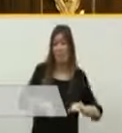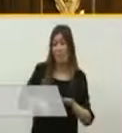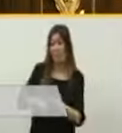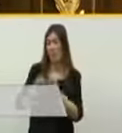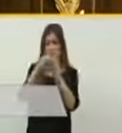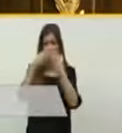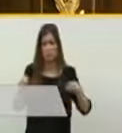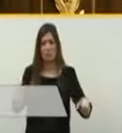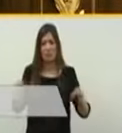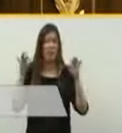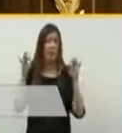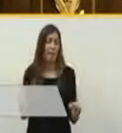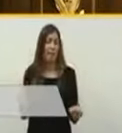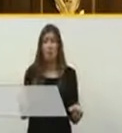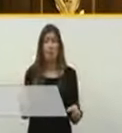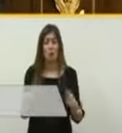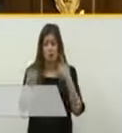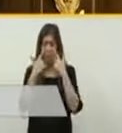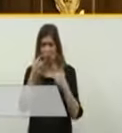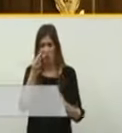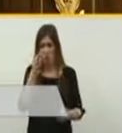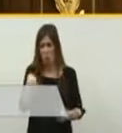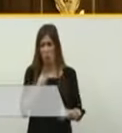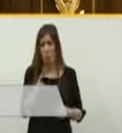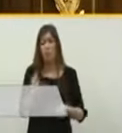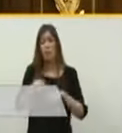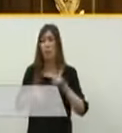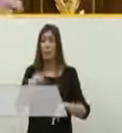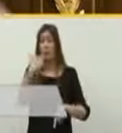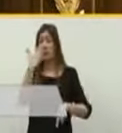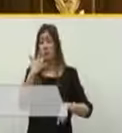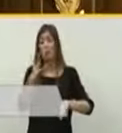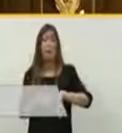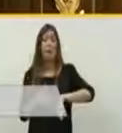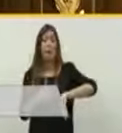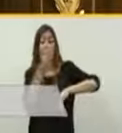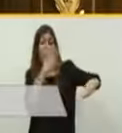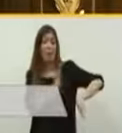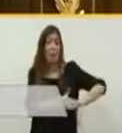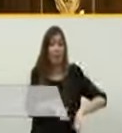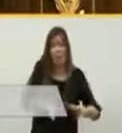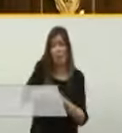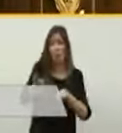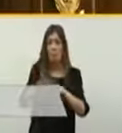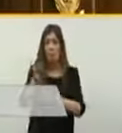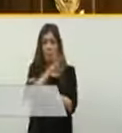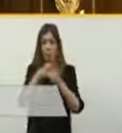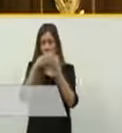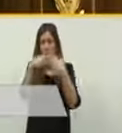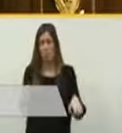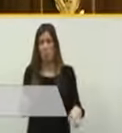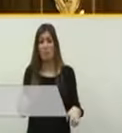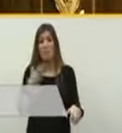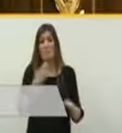superadas era una superchería que se utilizaba como mera excusa para abrir un espacio. Abierto el espacio, ahora